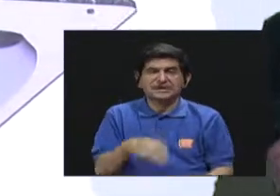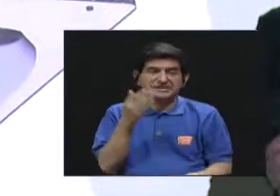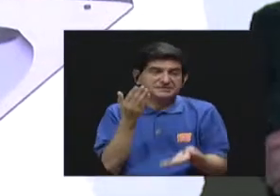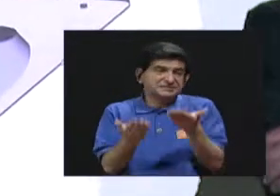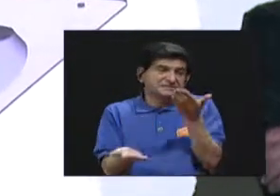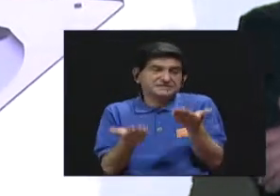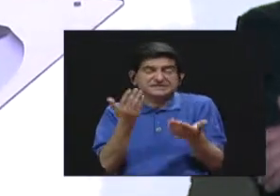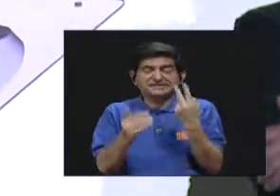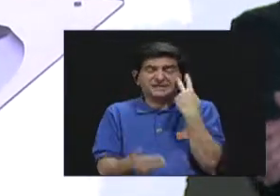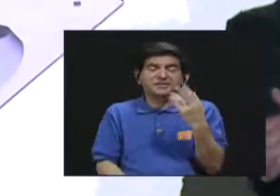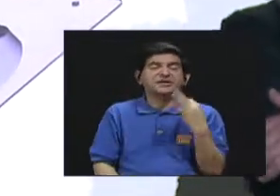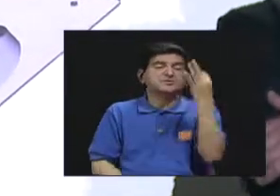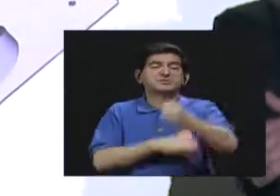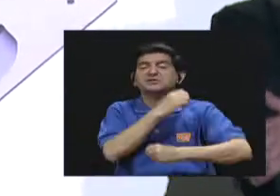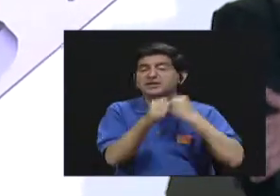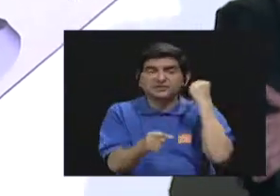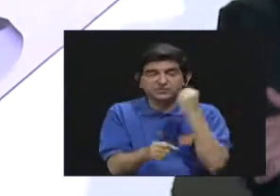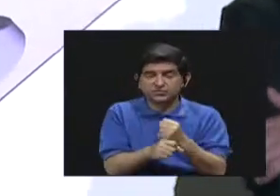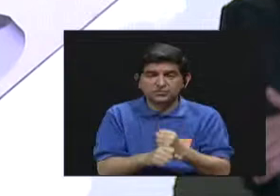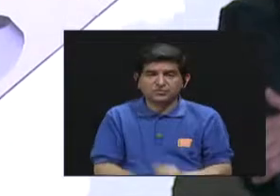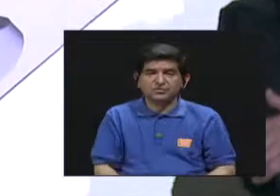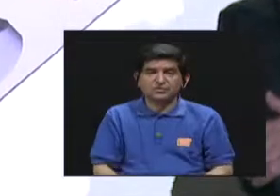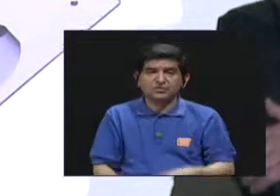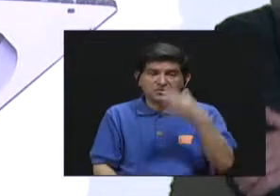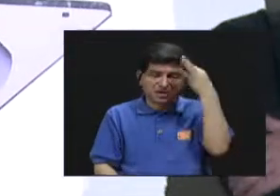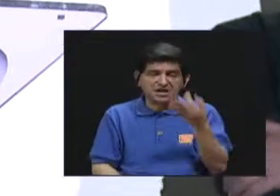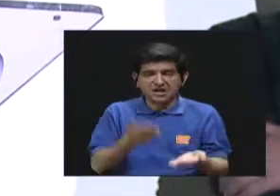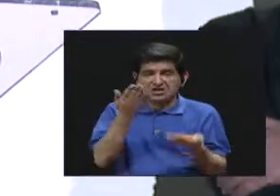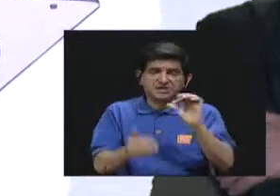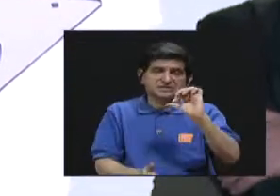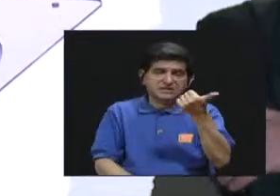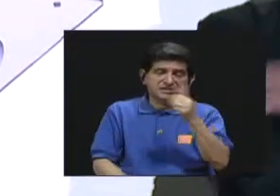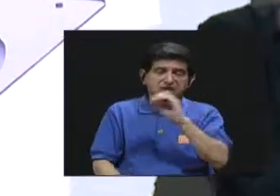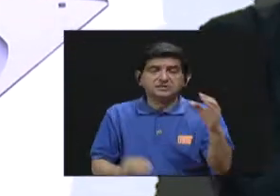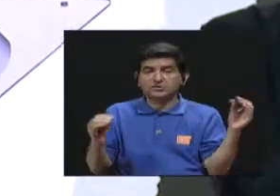veremos el próximo año, ¿no? Y creo que son como 10 o más.